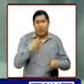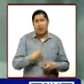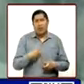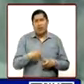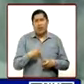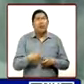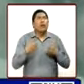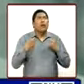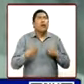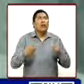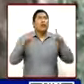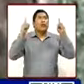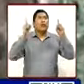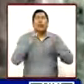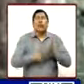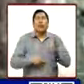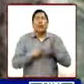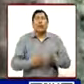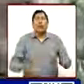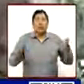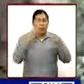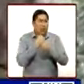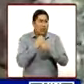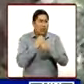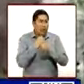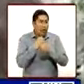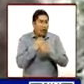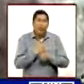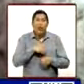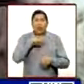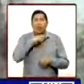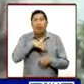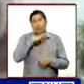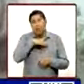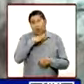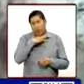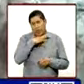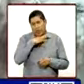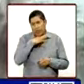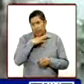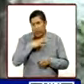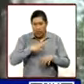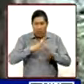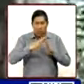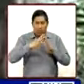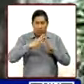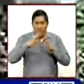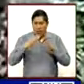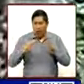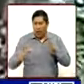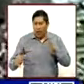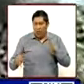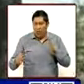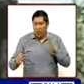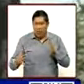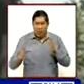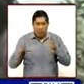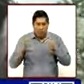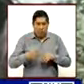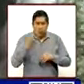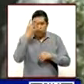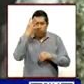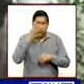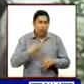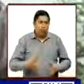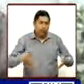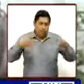Se ha logrado detectar unas bolsas. ¿Qué había en ellas? Solamente habían basura. Nada más había una calamina y estaban enganchadas bolsas, unas cuatro